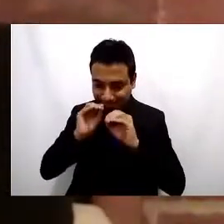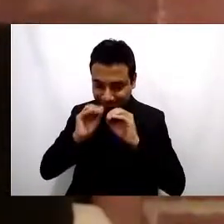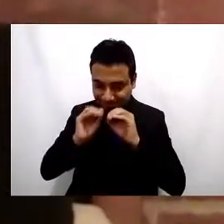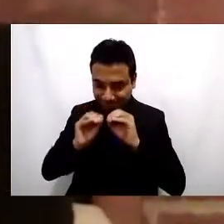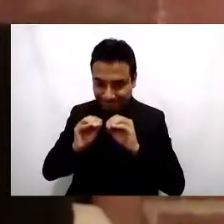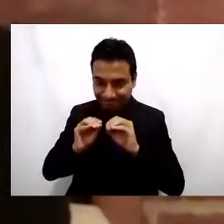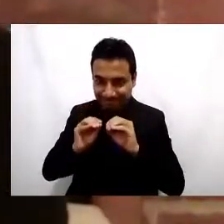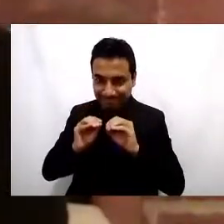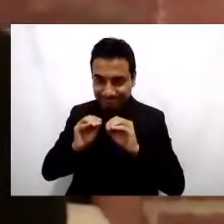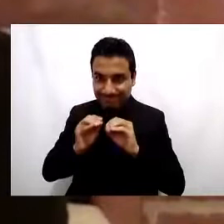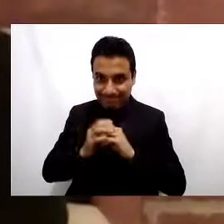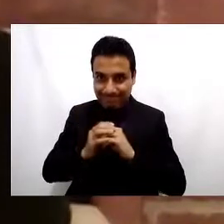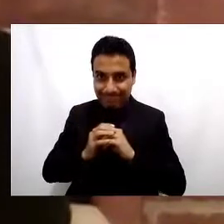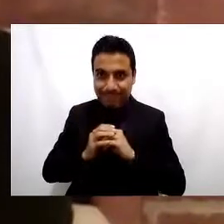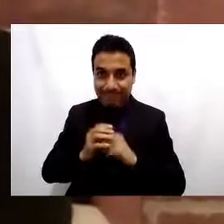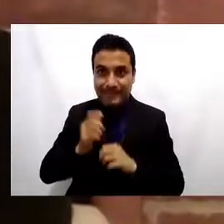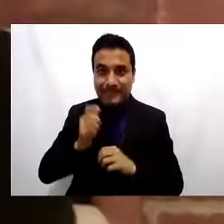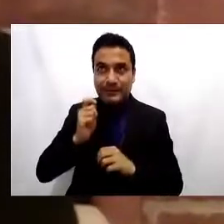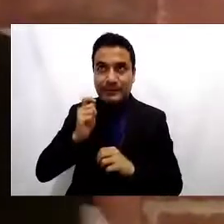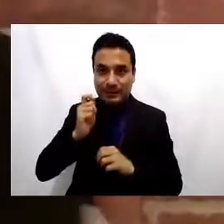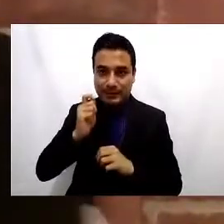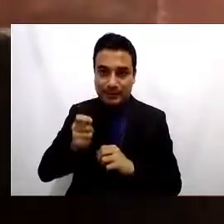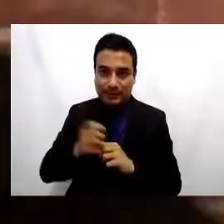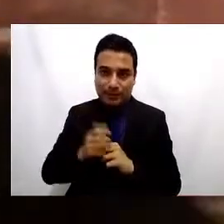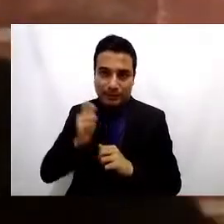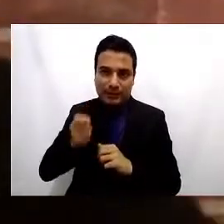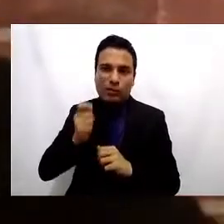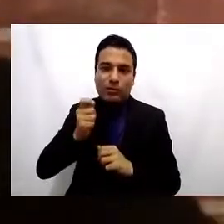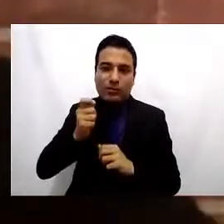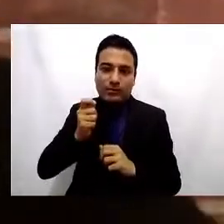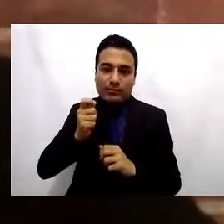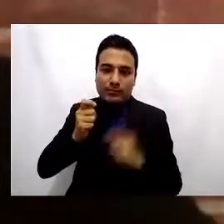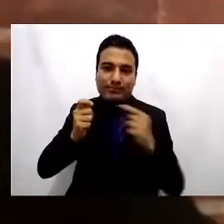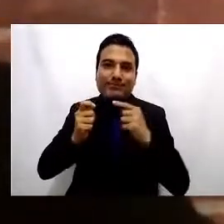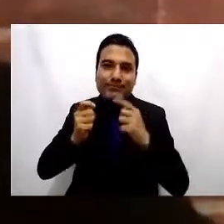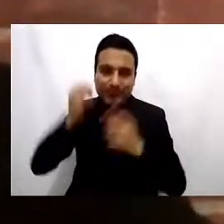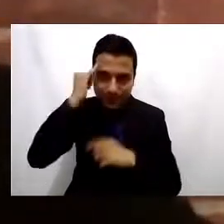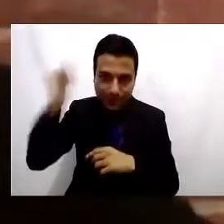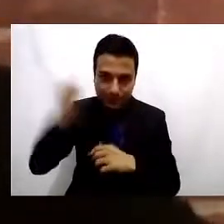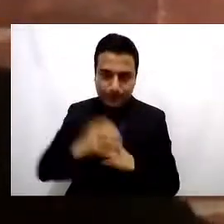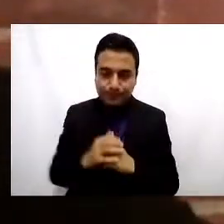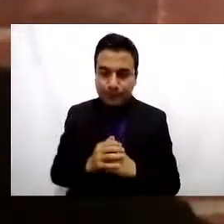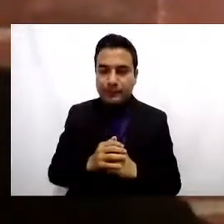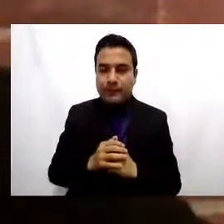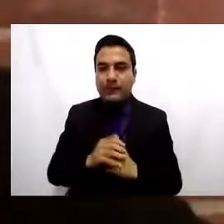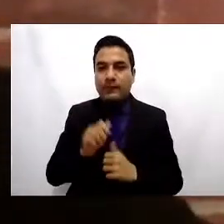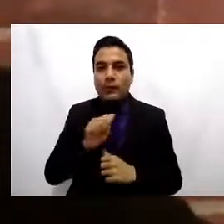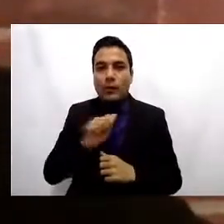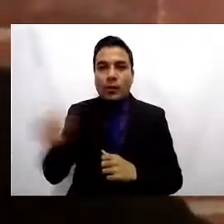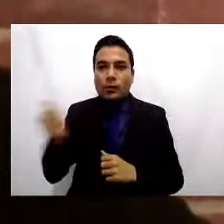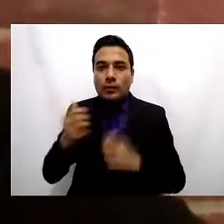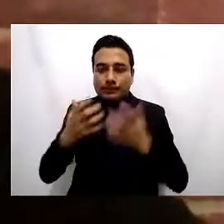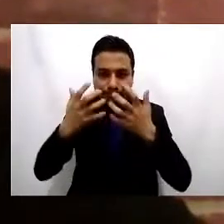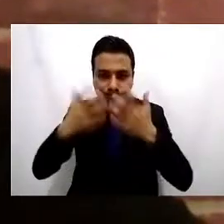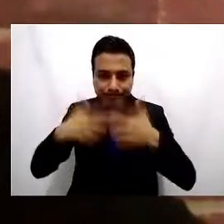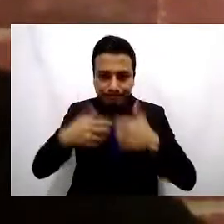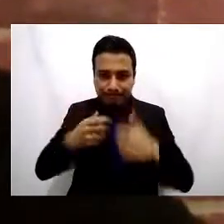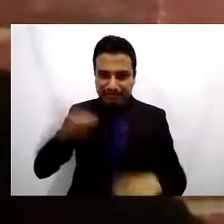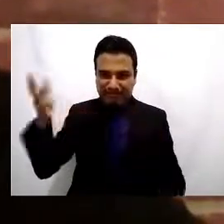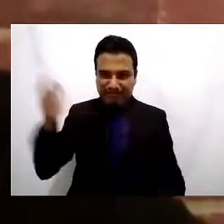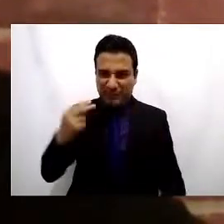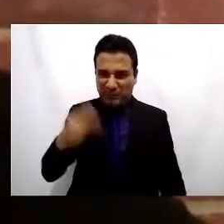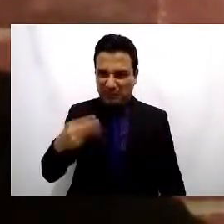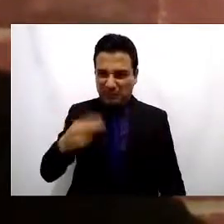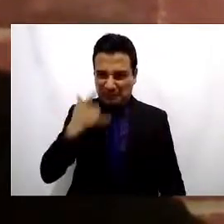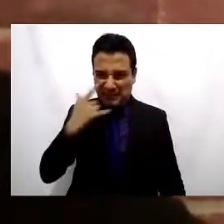sentido en tanto idea. El otro mecanismo con el que trabajamos también tiene un nombre raro y